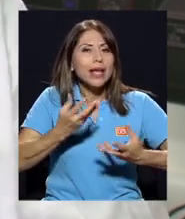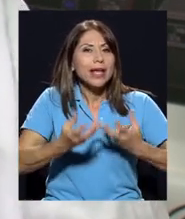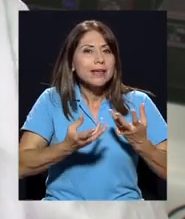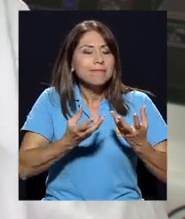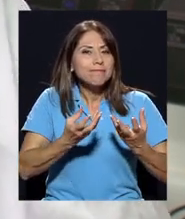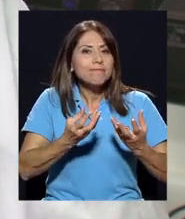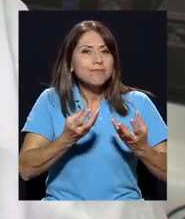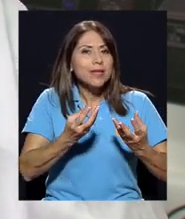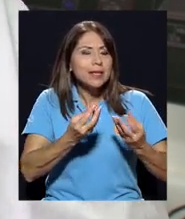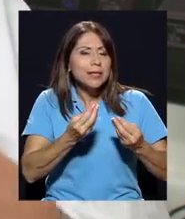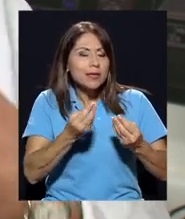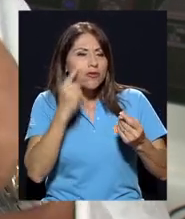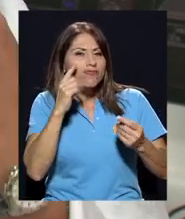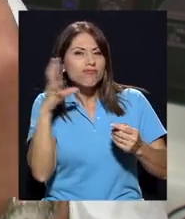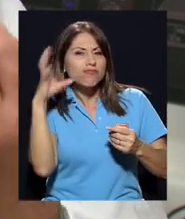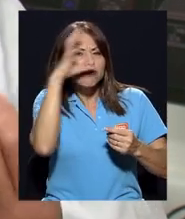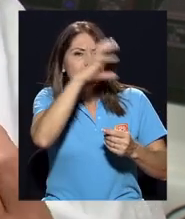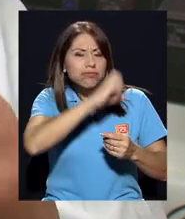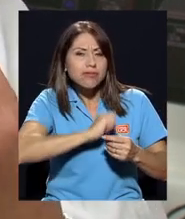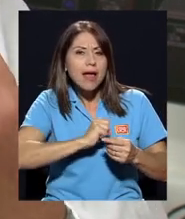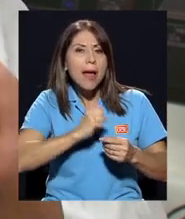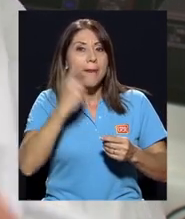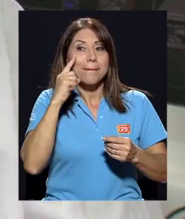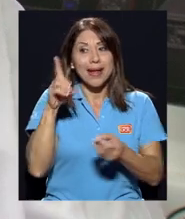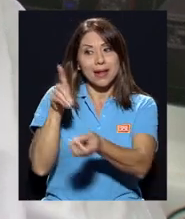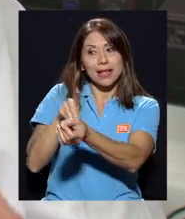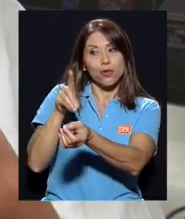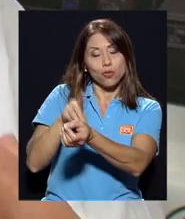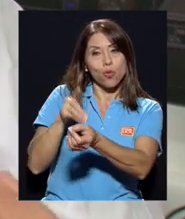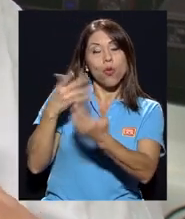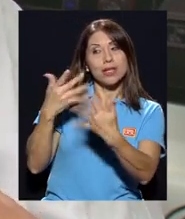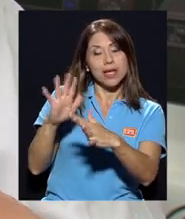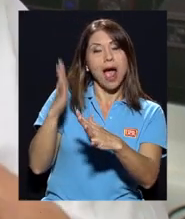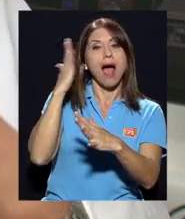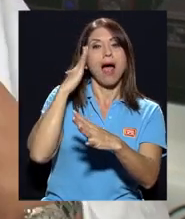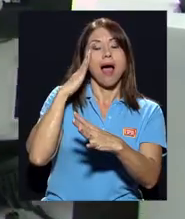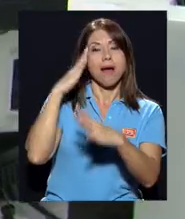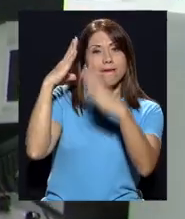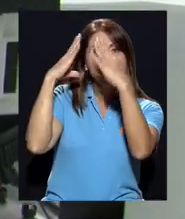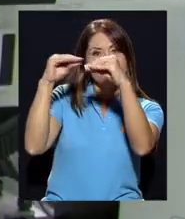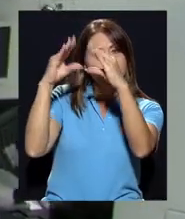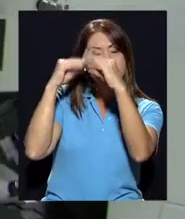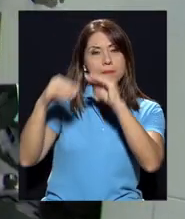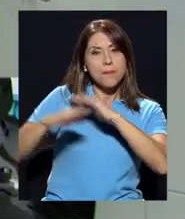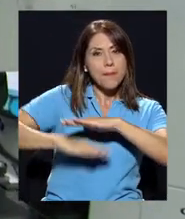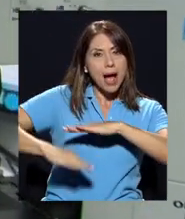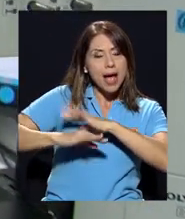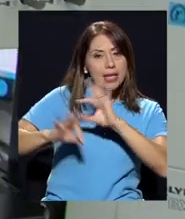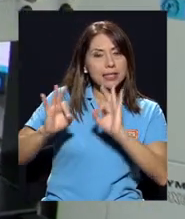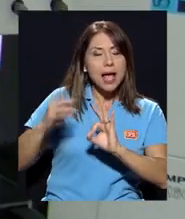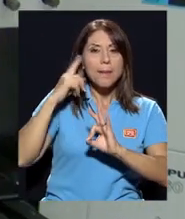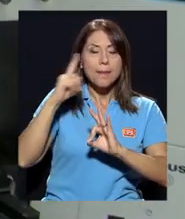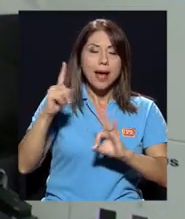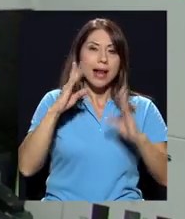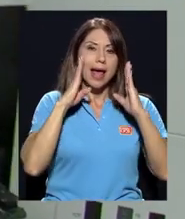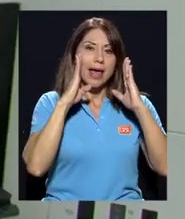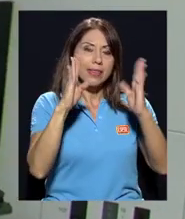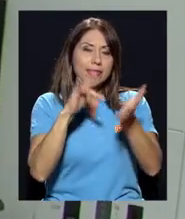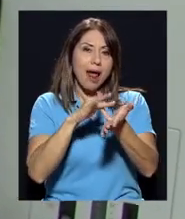que el médico tenga una información base para poder dar un tratamiento más